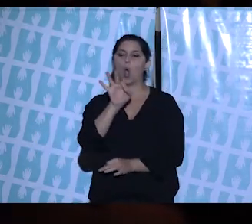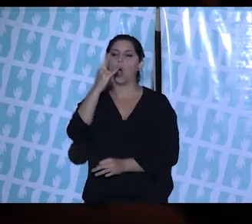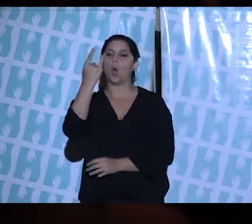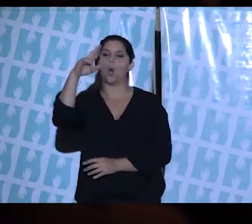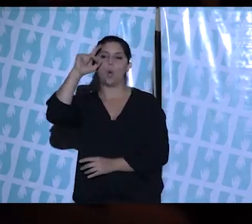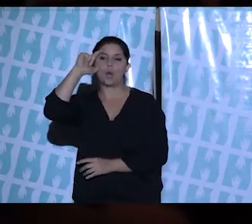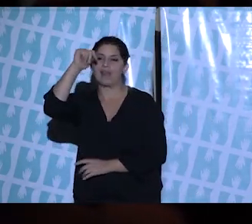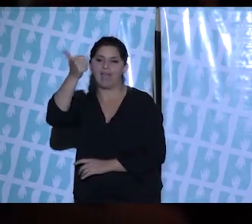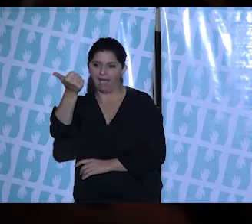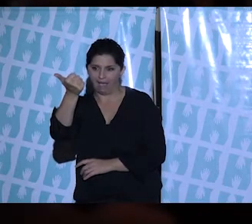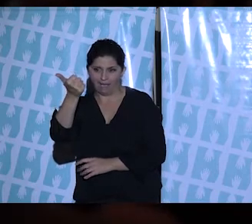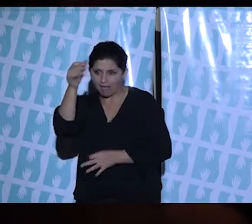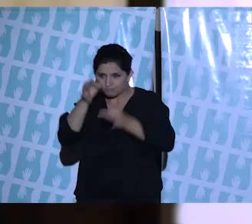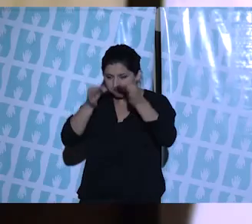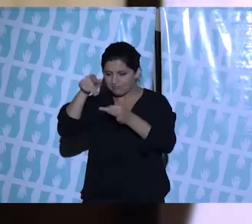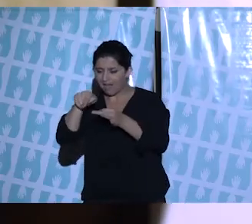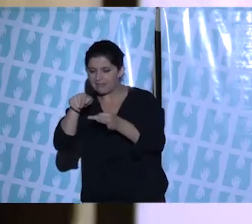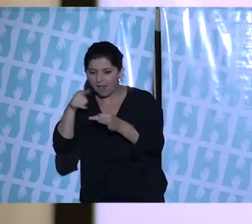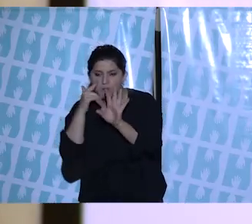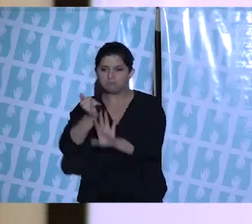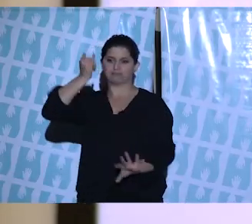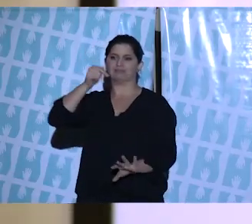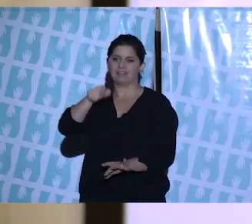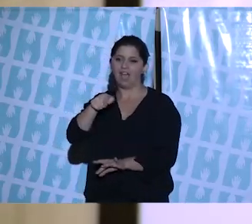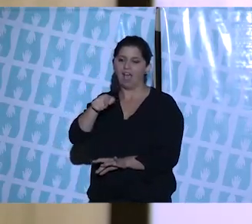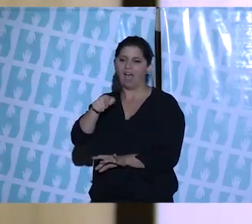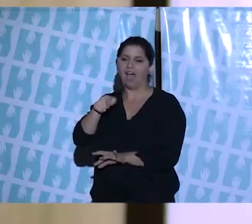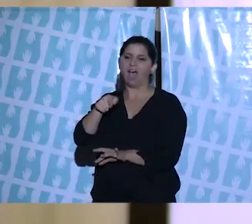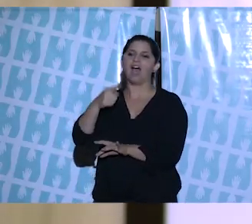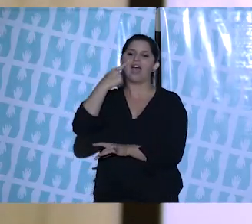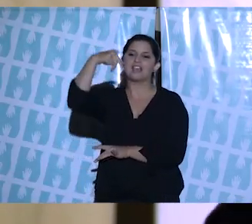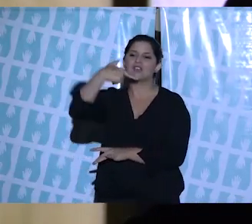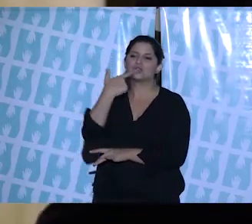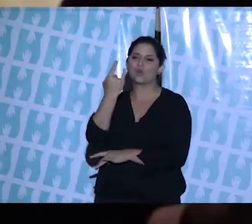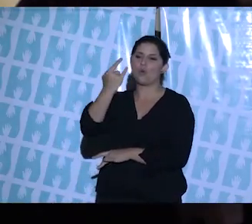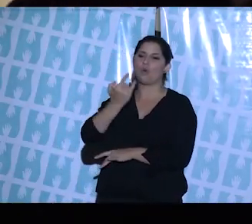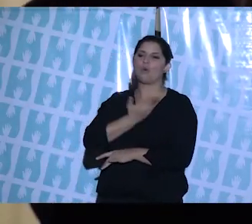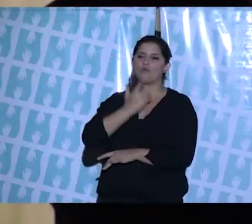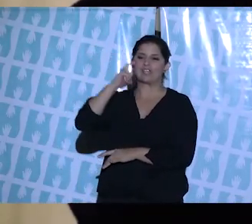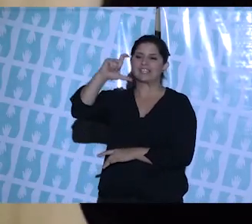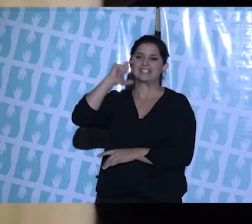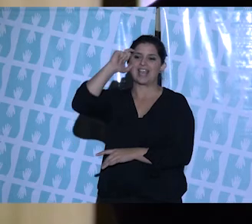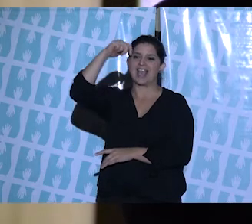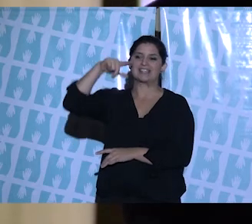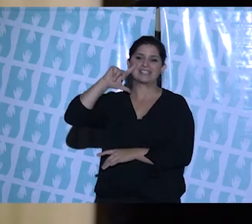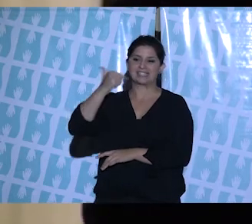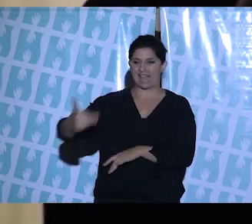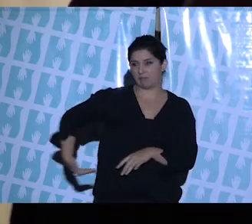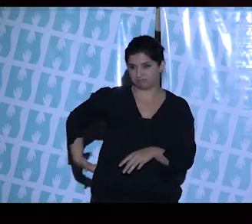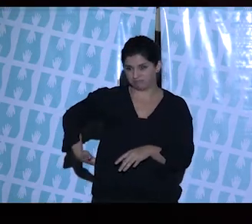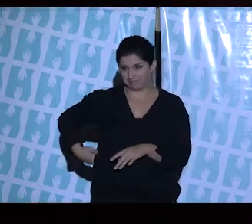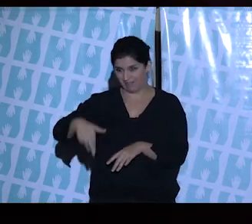urea a un individuo y digo, este señor tiene insuficiencia renal. O le hago un análisis de